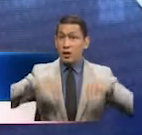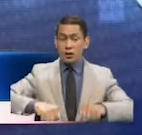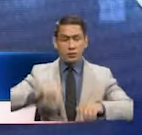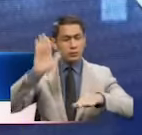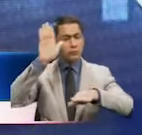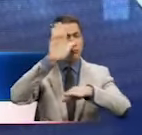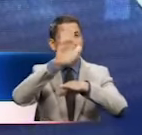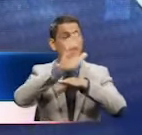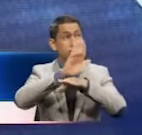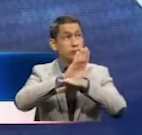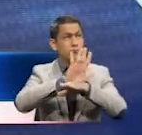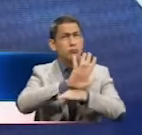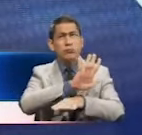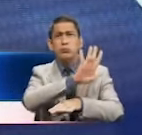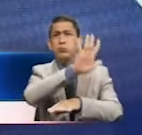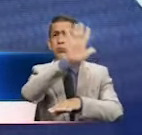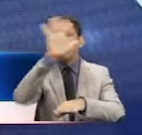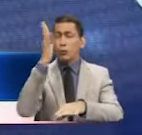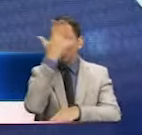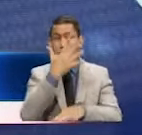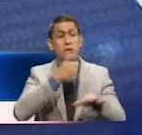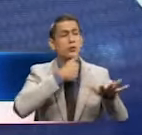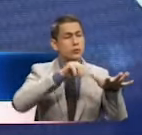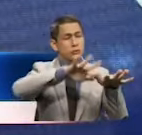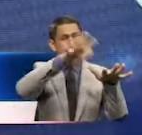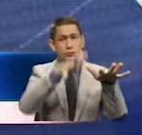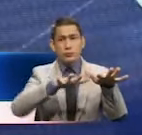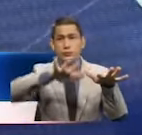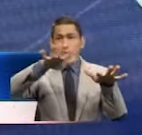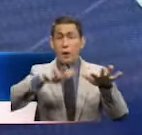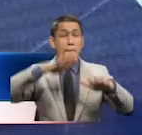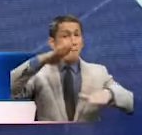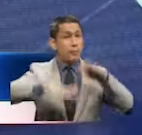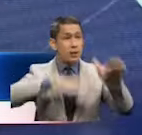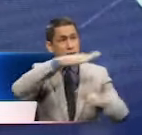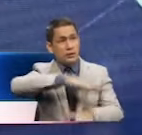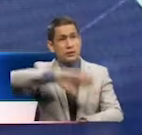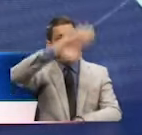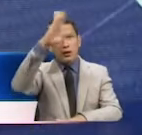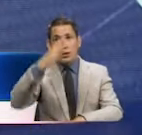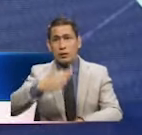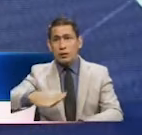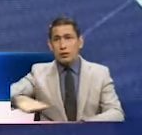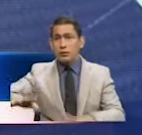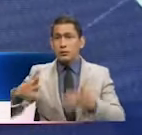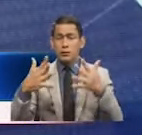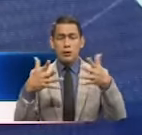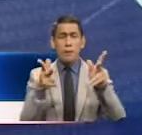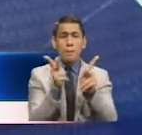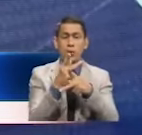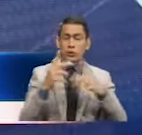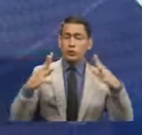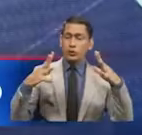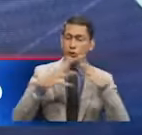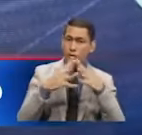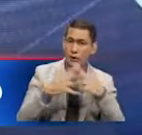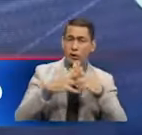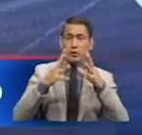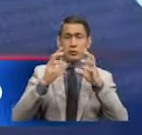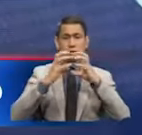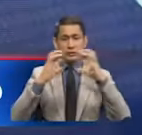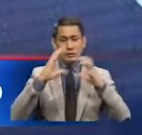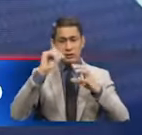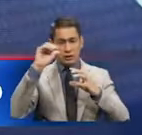sueño. Cuentan con ríos de aguas cristalinas, playas, cerros. Aquí se produce arroz, cacao, plátano,